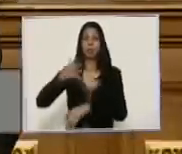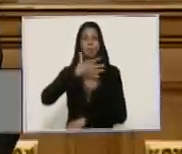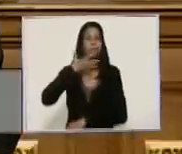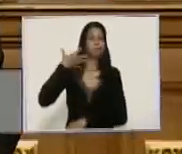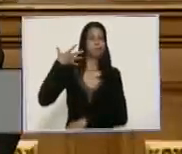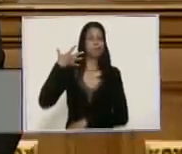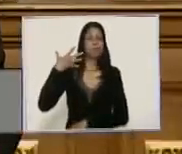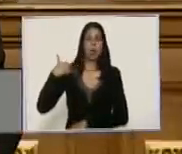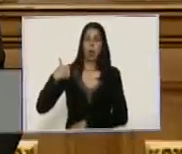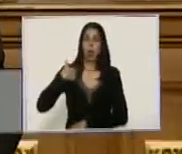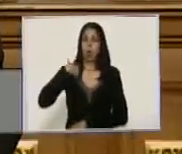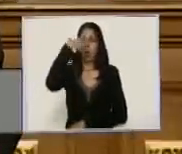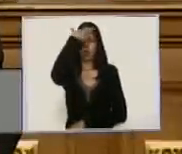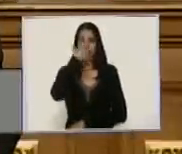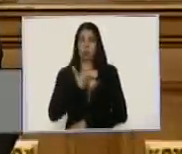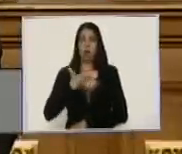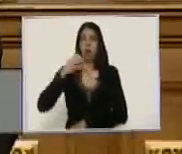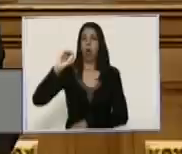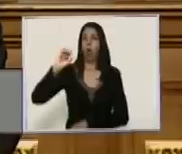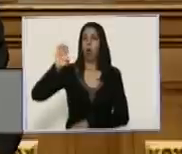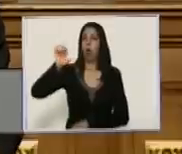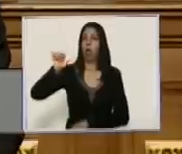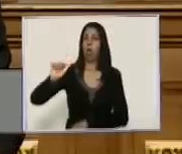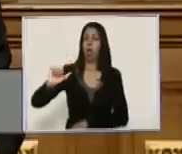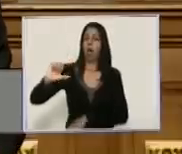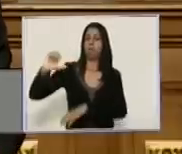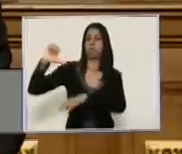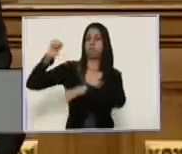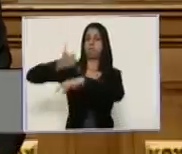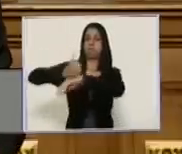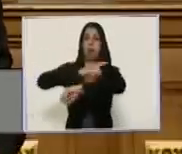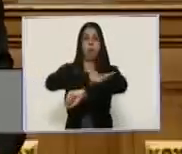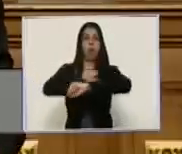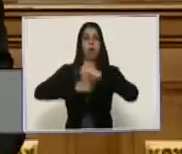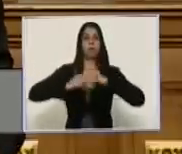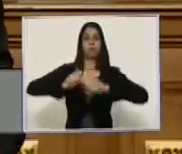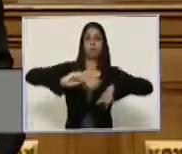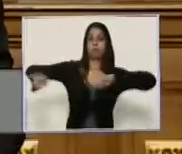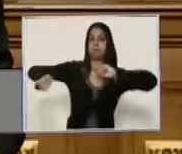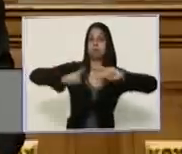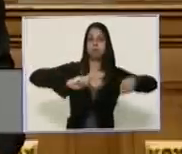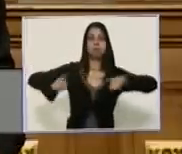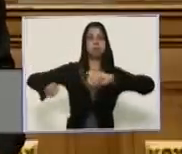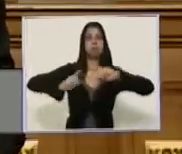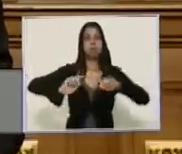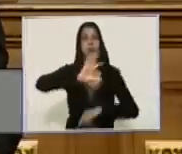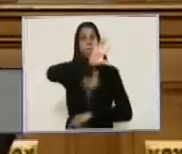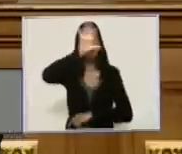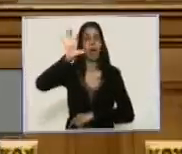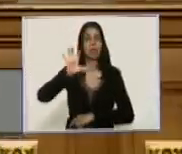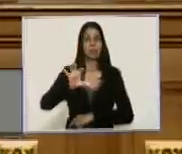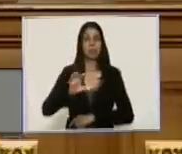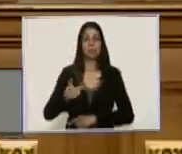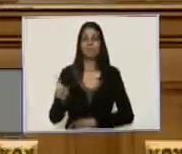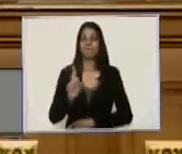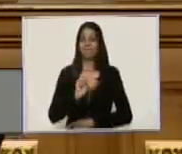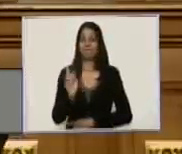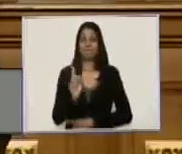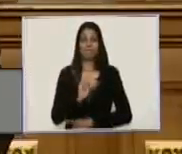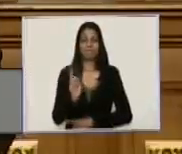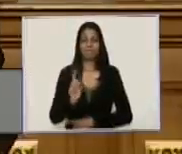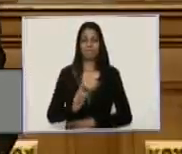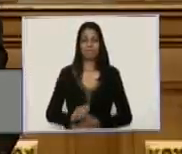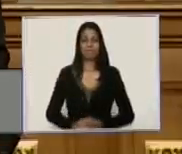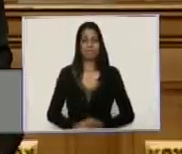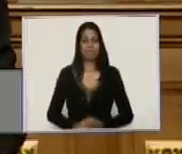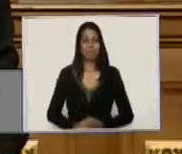una institución magnánima que puede dictar órdenes en contra de otros países de la región y